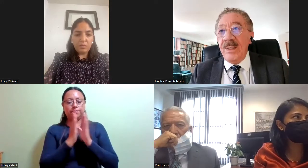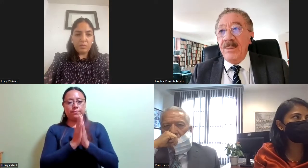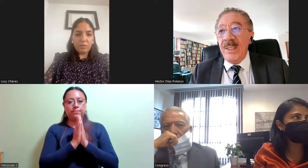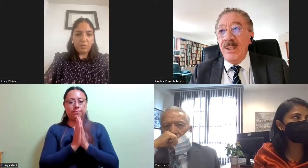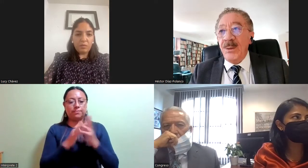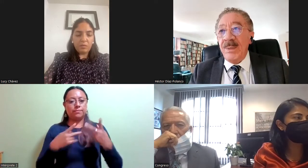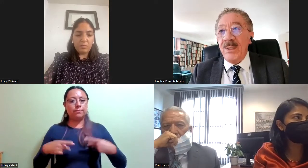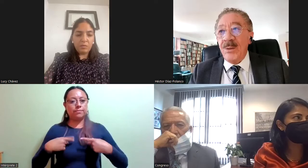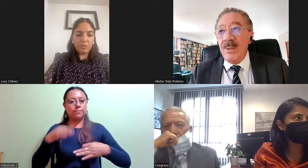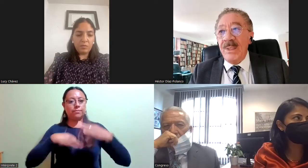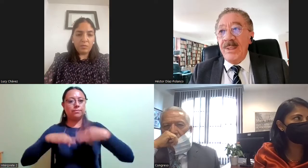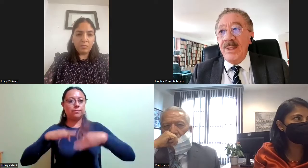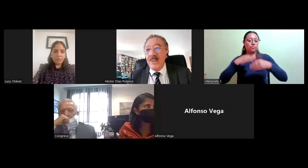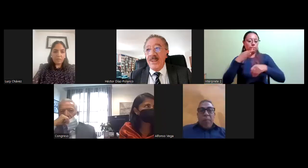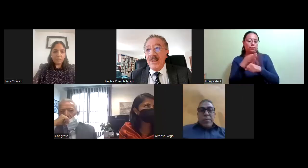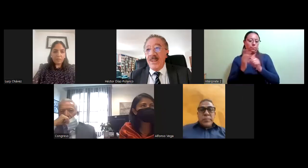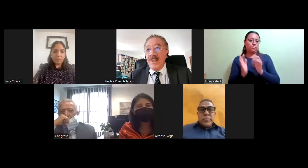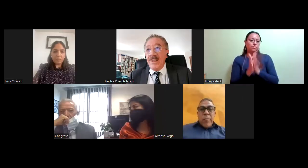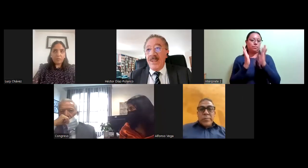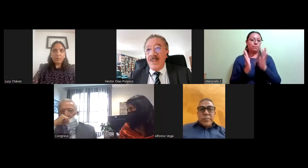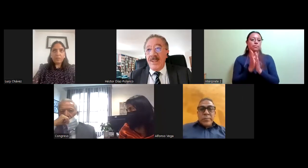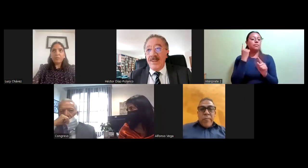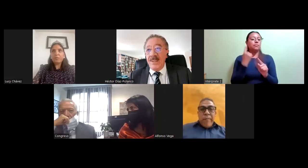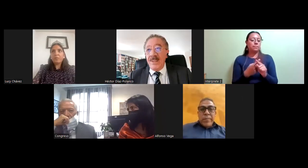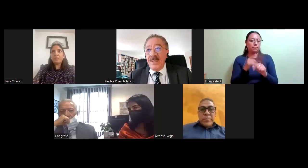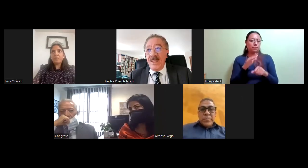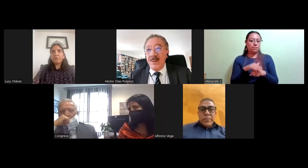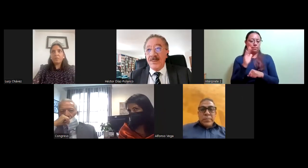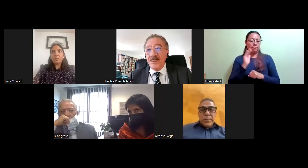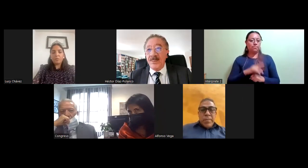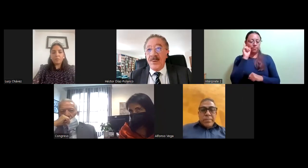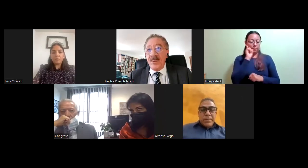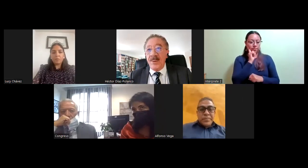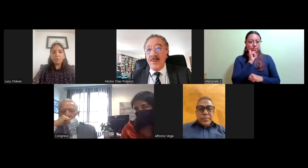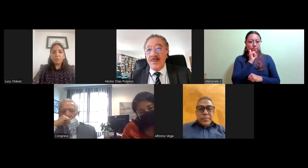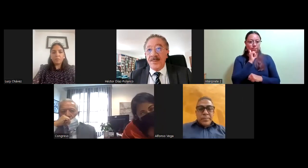han intervenido, particularmente al licenciado